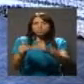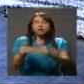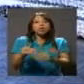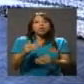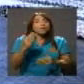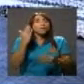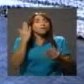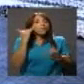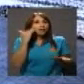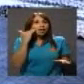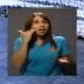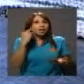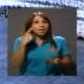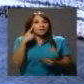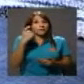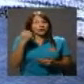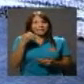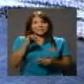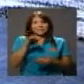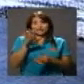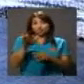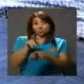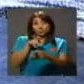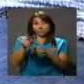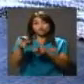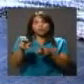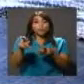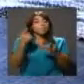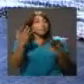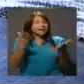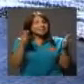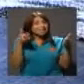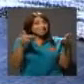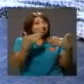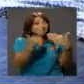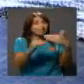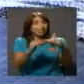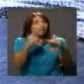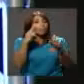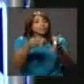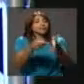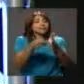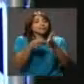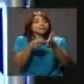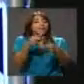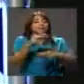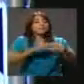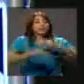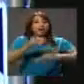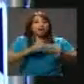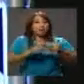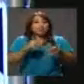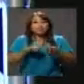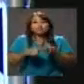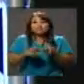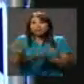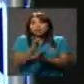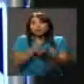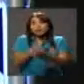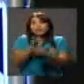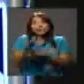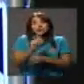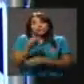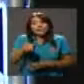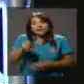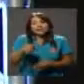mercado, efectivamente, no se van a necesitar determinadas disciplinas y si no se van a necesitar abogados